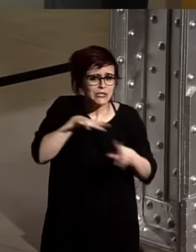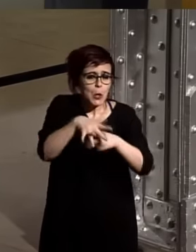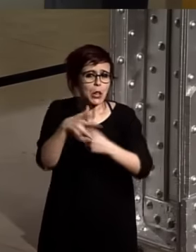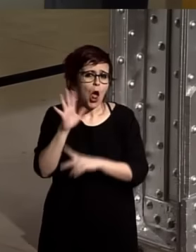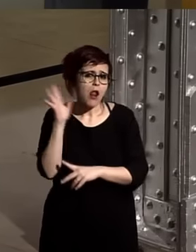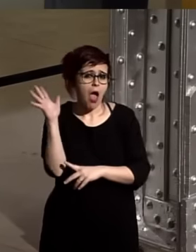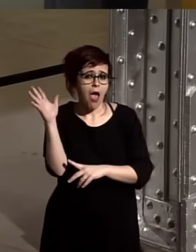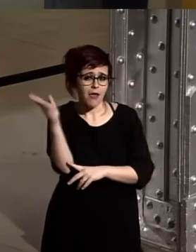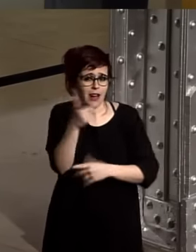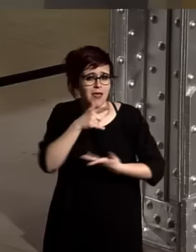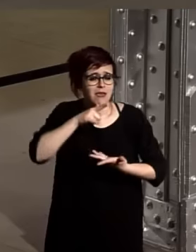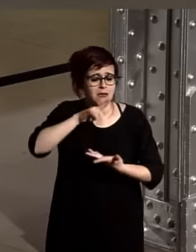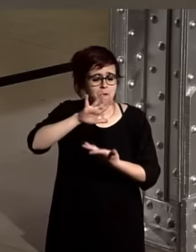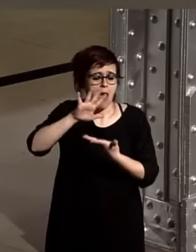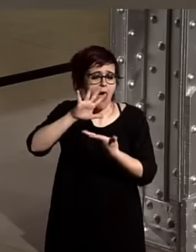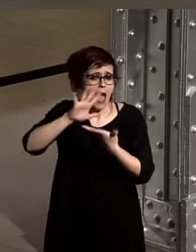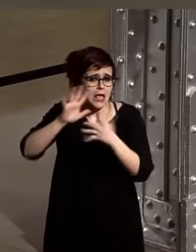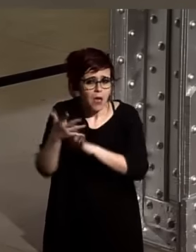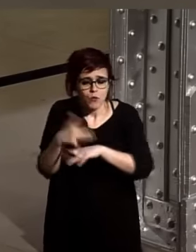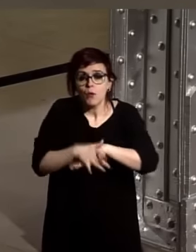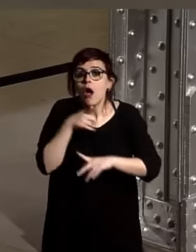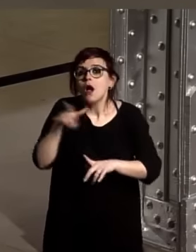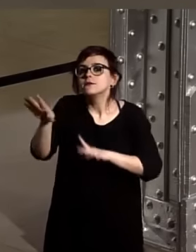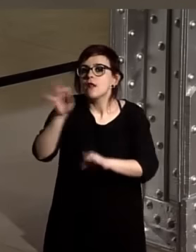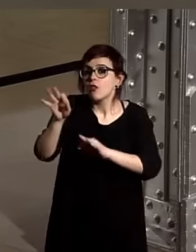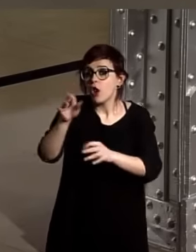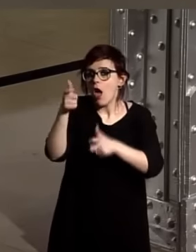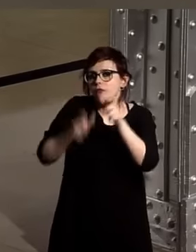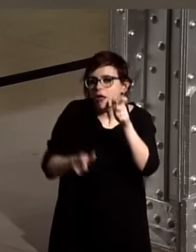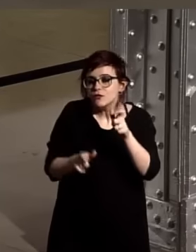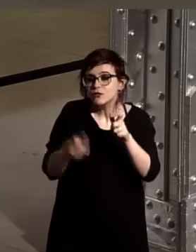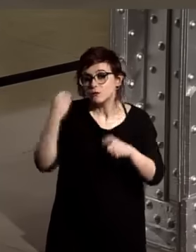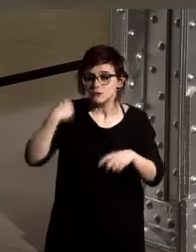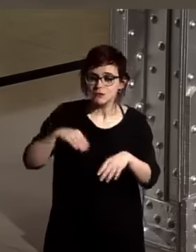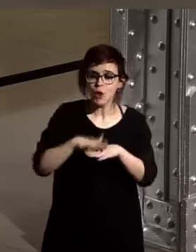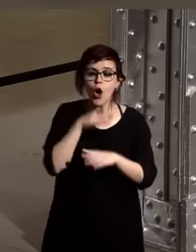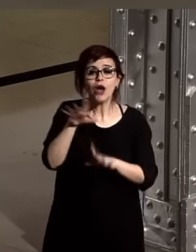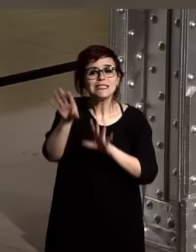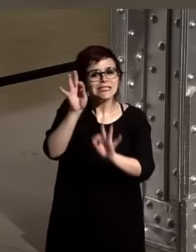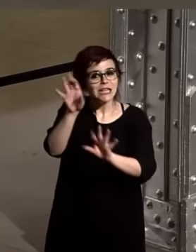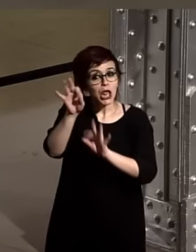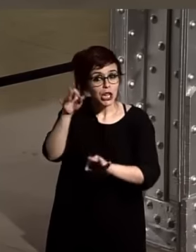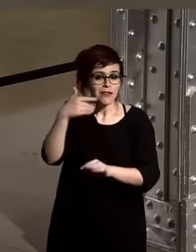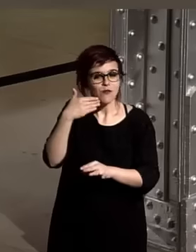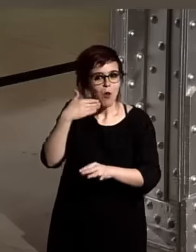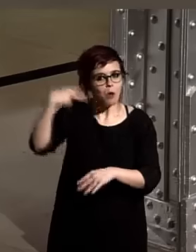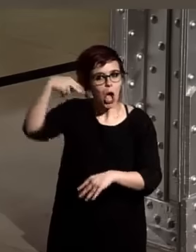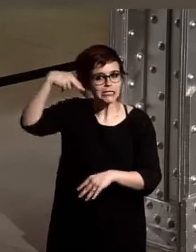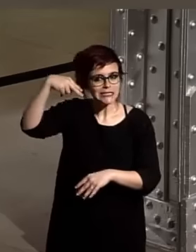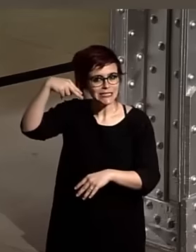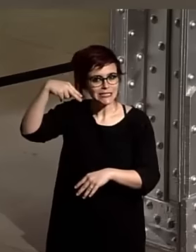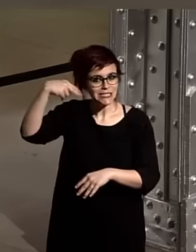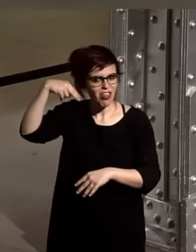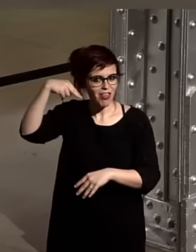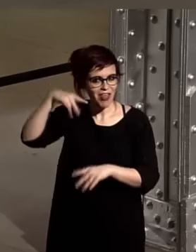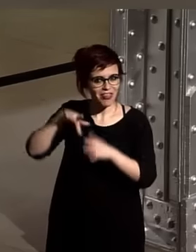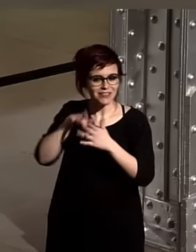desastre para la humanidad puedes seleccionar hacer sherry picking seleccionar las las cerezas Que te